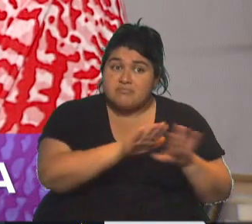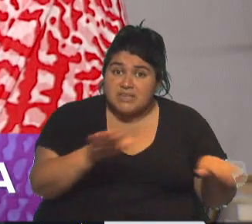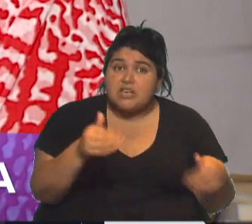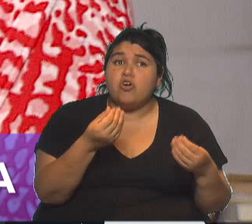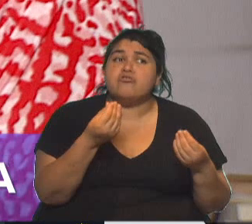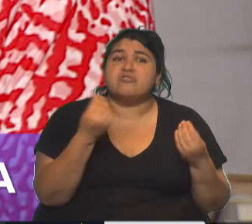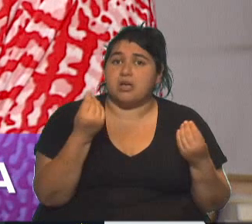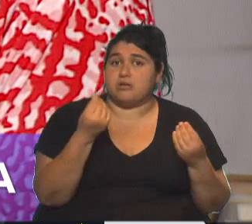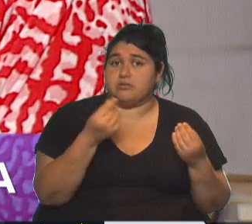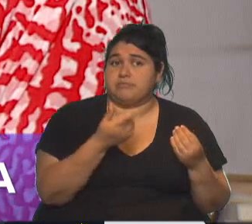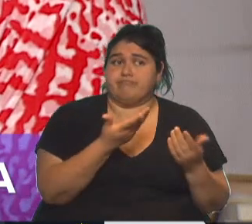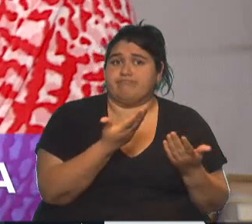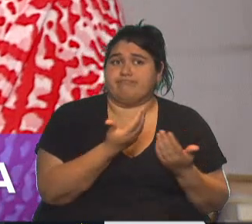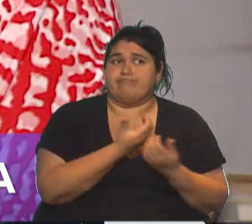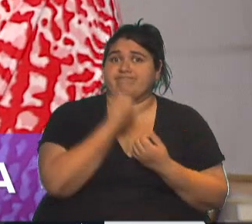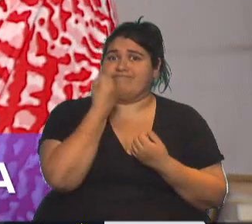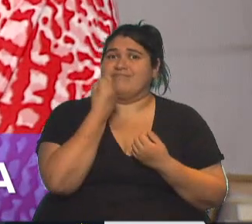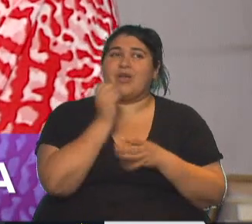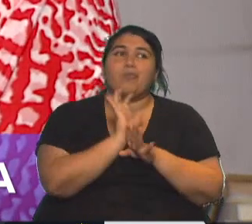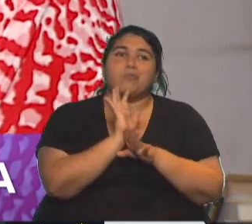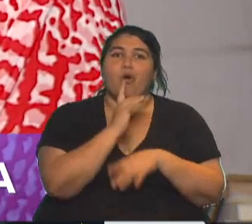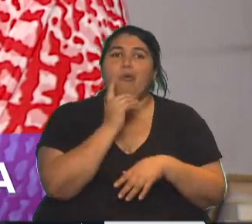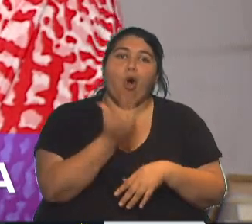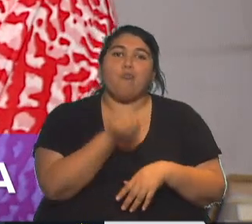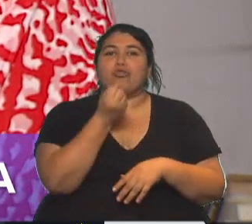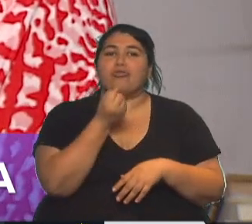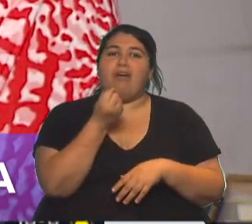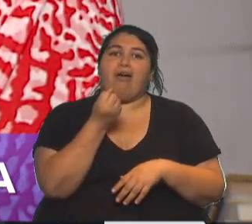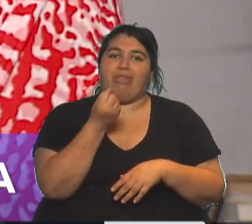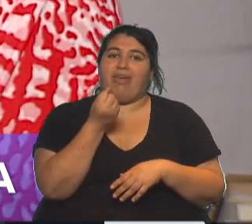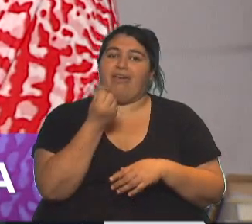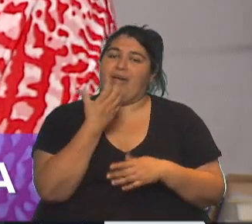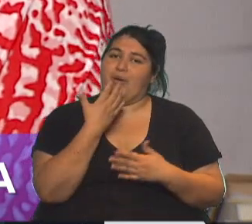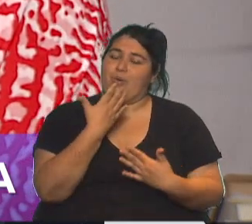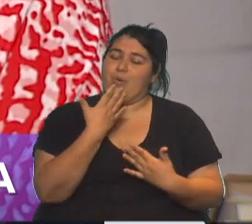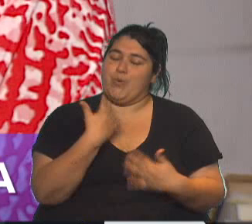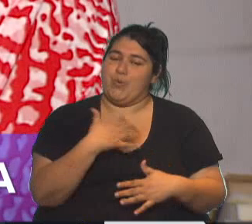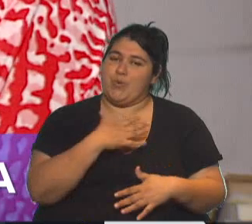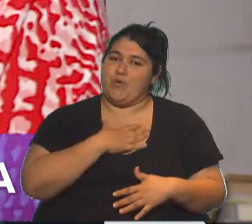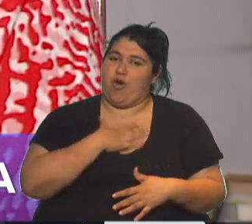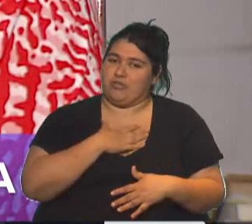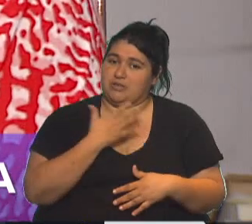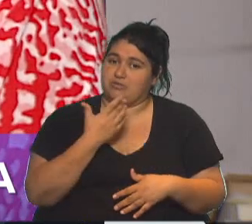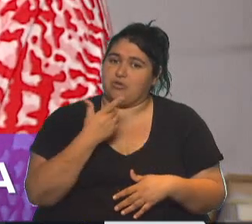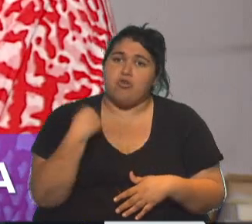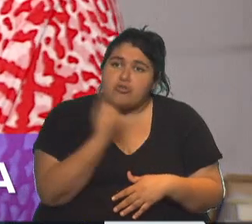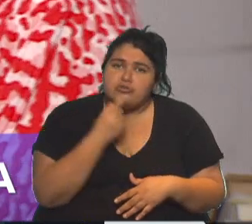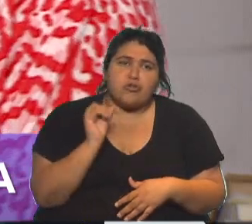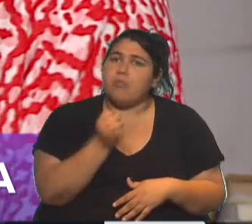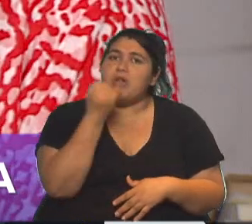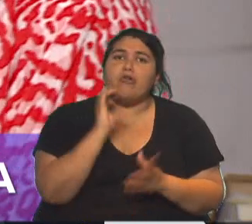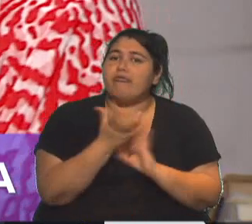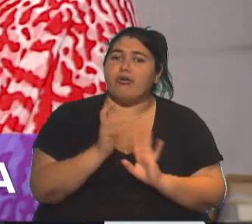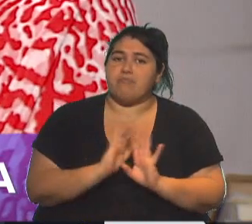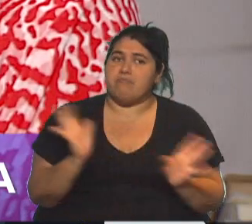Son chicos felices por la oportunidad y son agradecidos. Entonces, me parece que esto es lo mejor que podemos hacer, sacar a